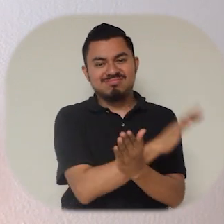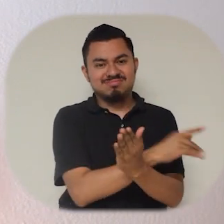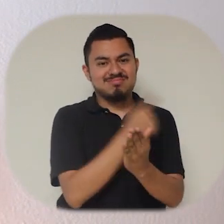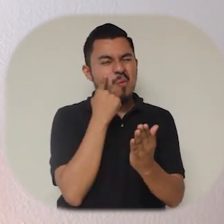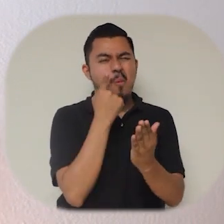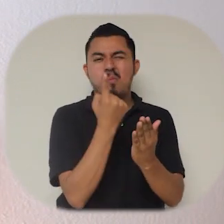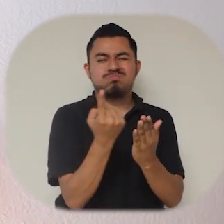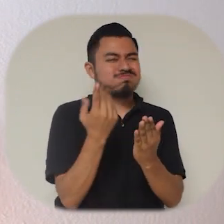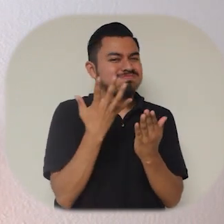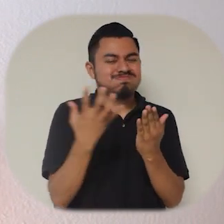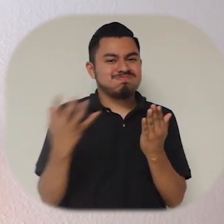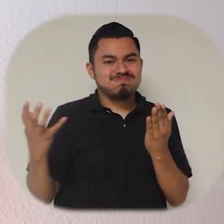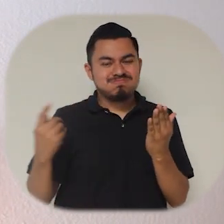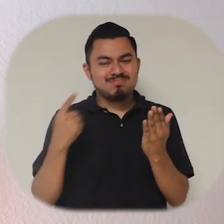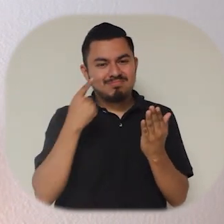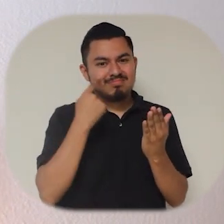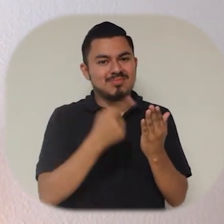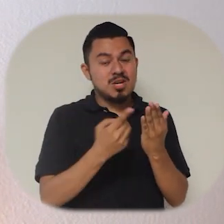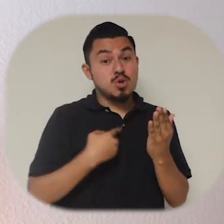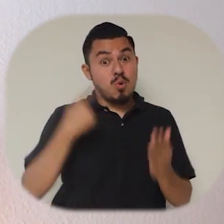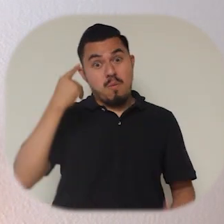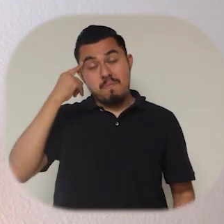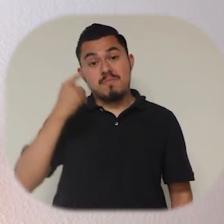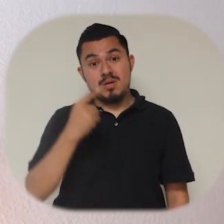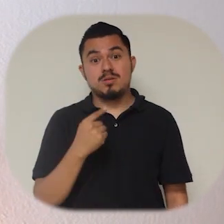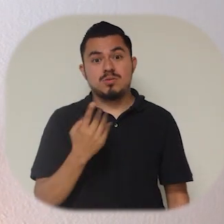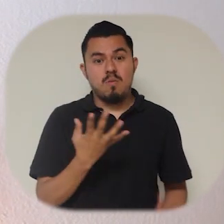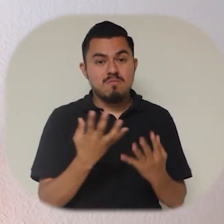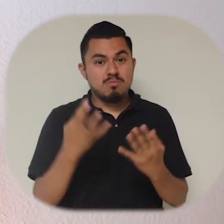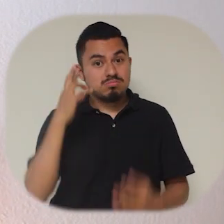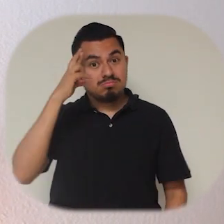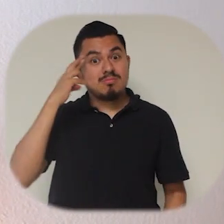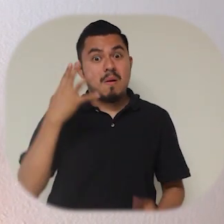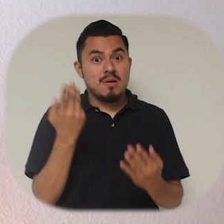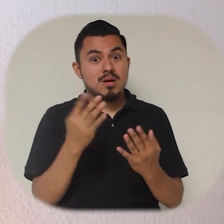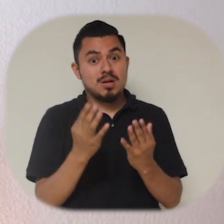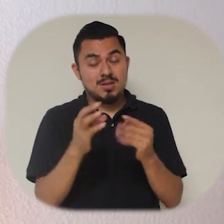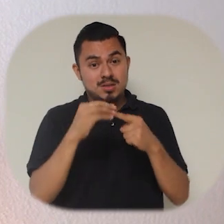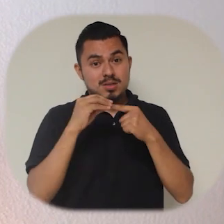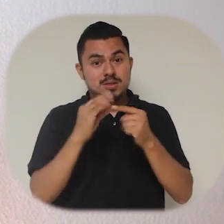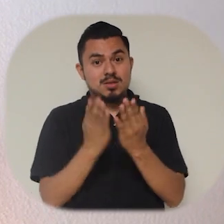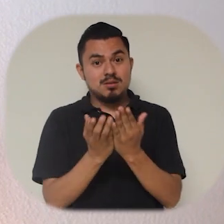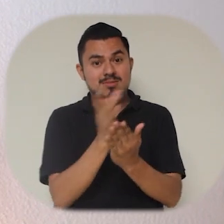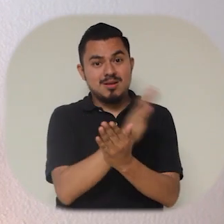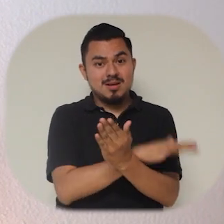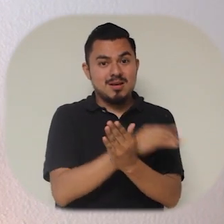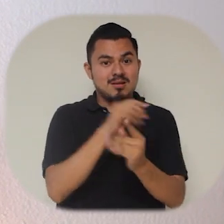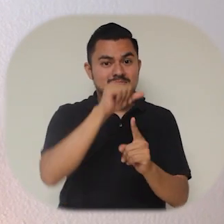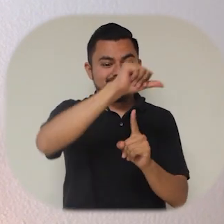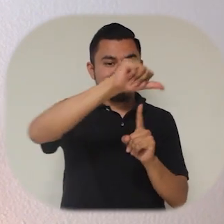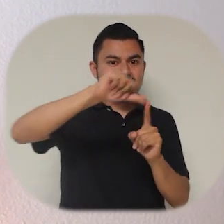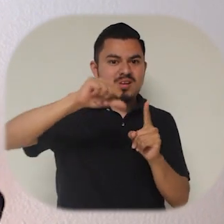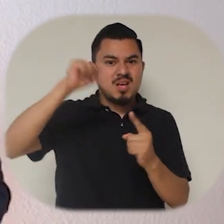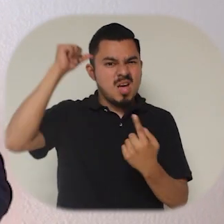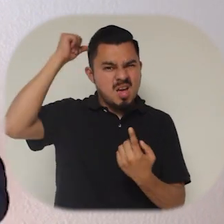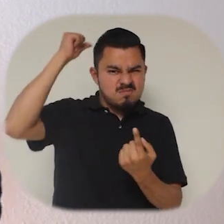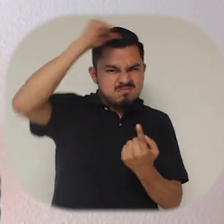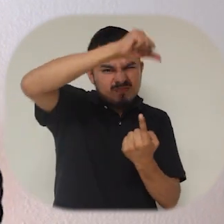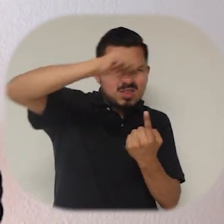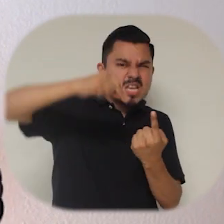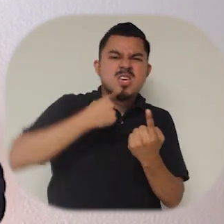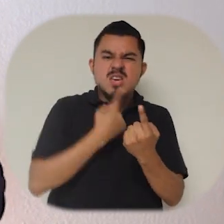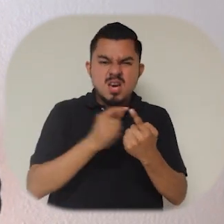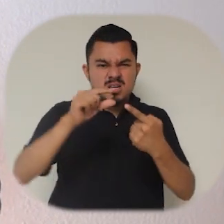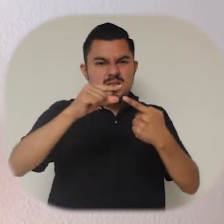para esto. Especialmente en el Antiguo Testamento se ungían a los reyes, sacerdotes y profetas. Especialmente, también